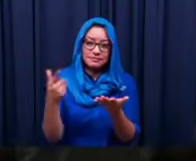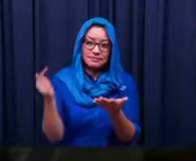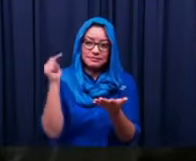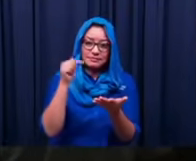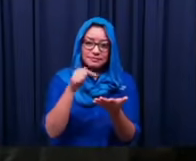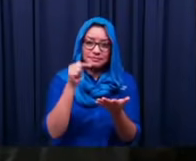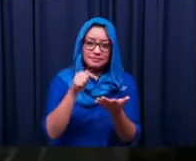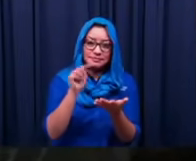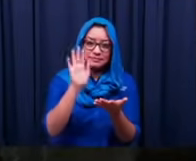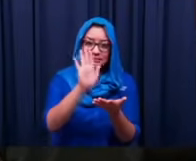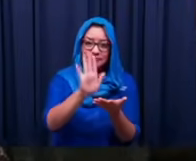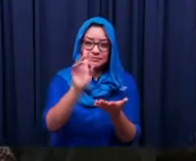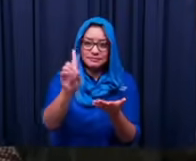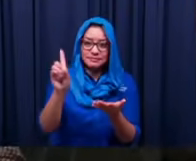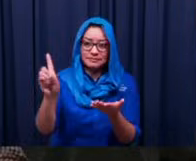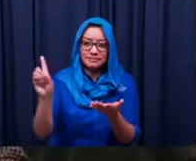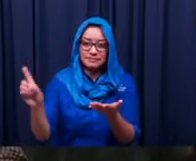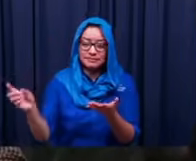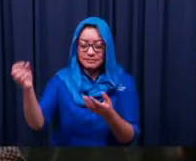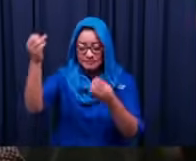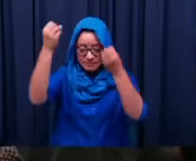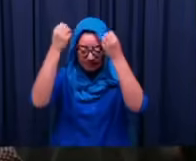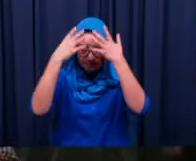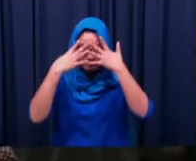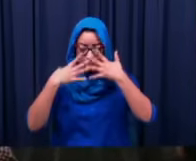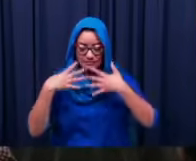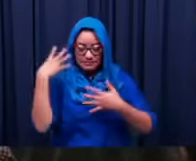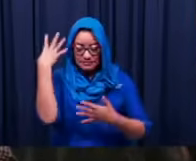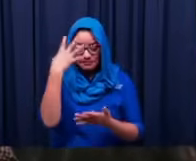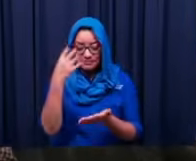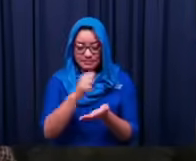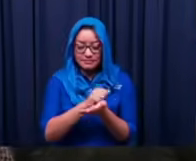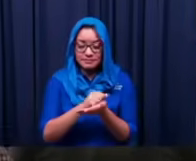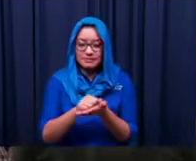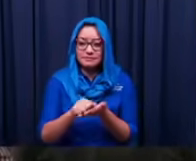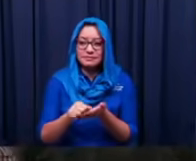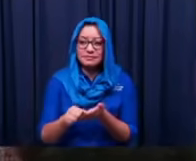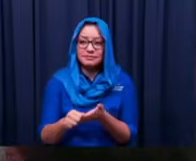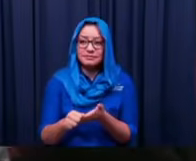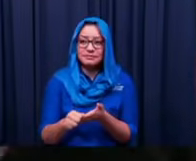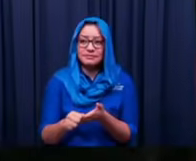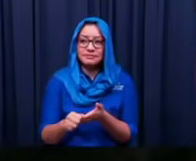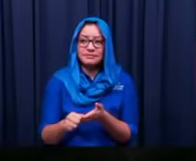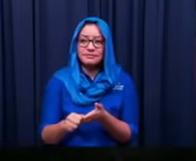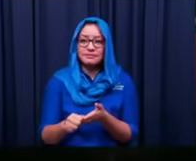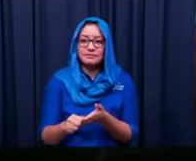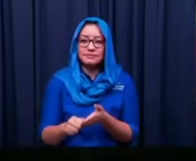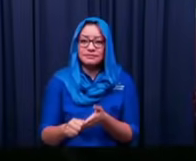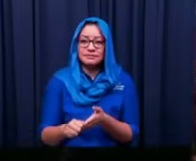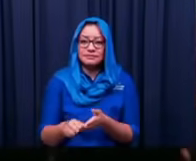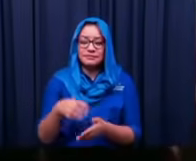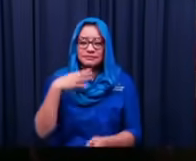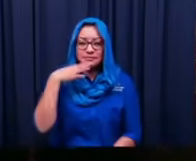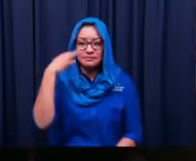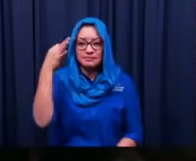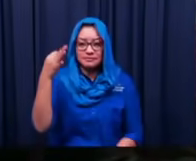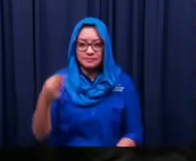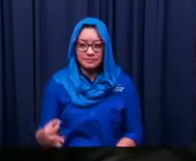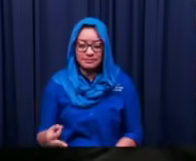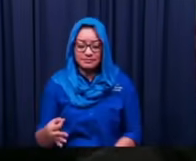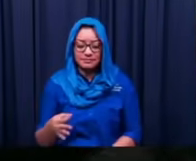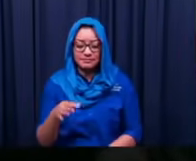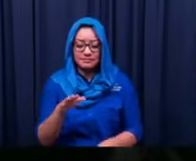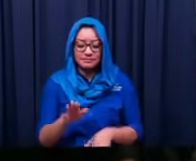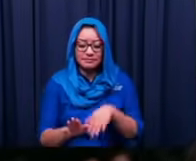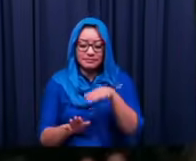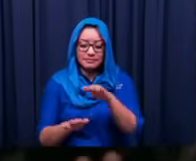Padre. Llénalos con tu Santo Espíritu. En el nombre de Jesús, solidifica sus pasos. Trae tu bendición a